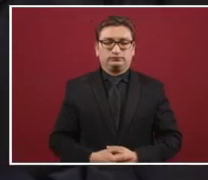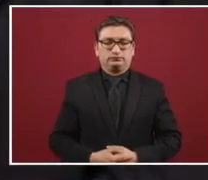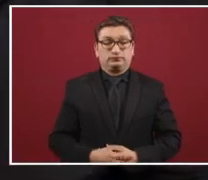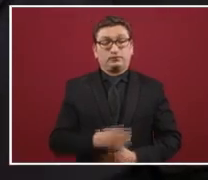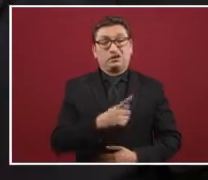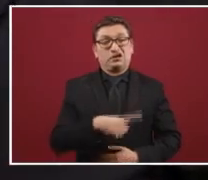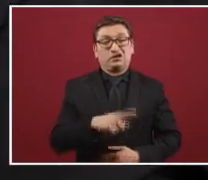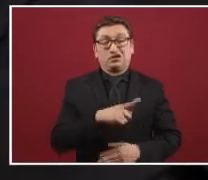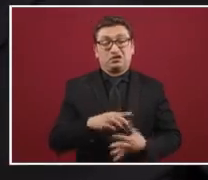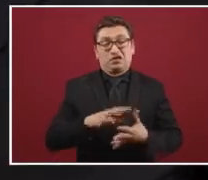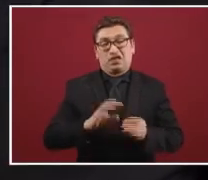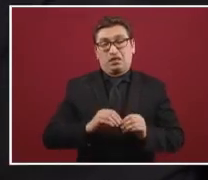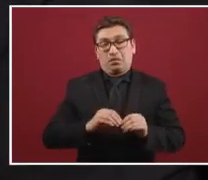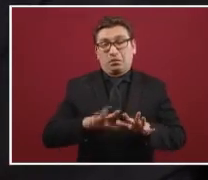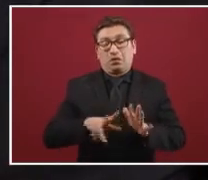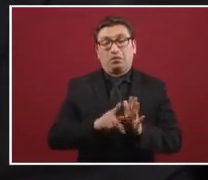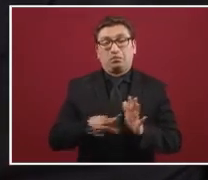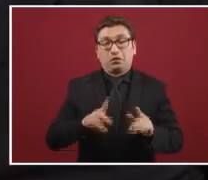eficaz,